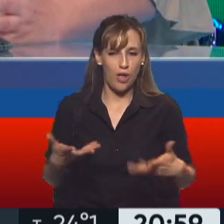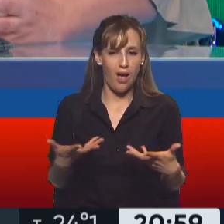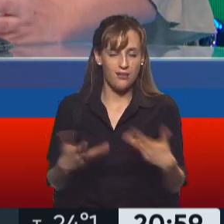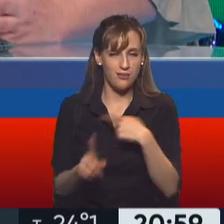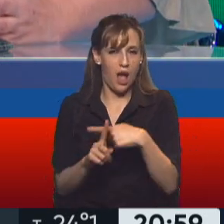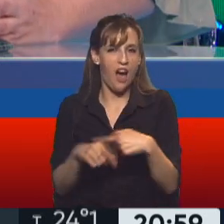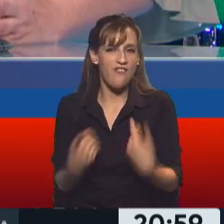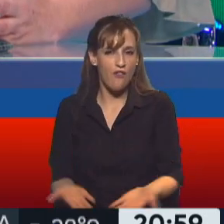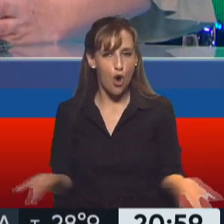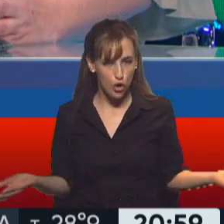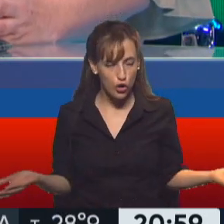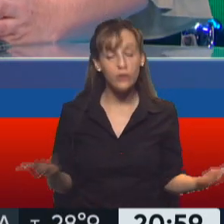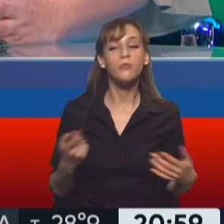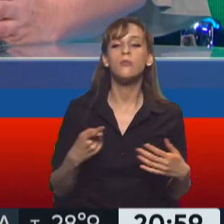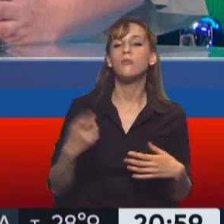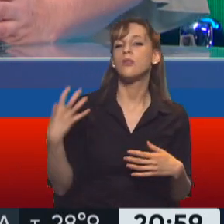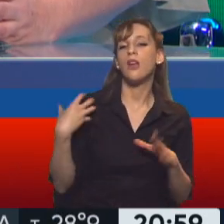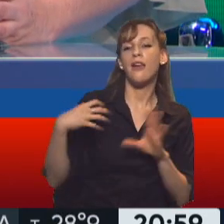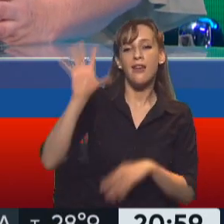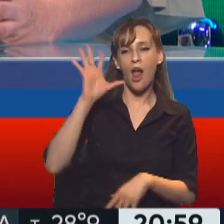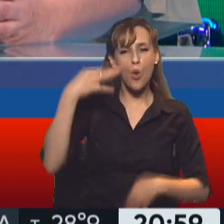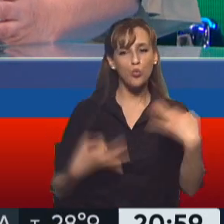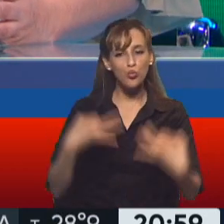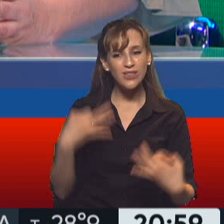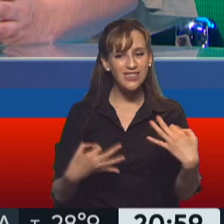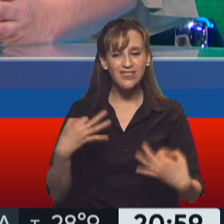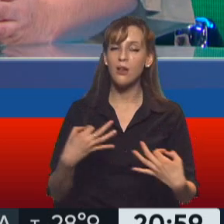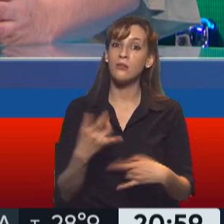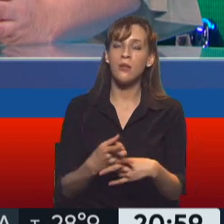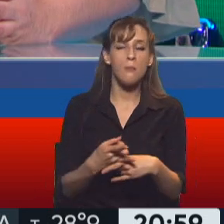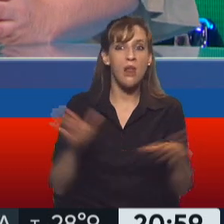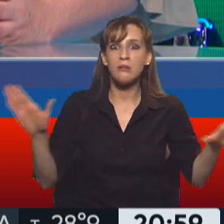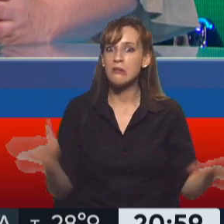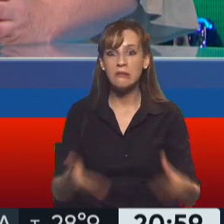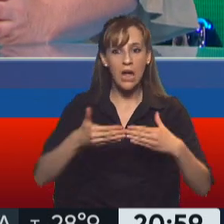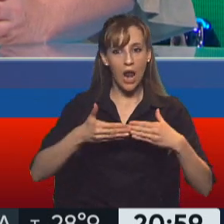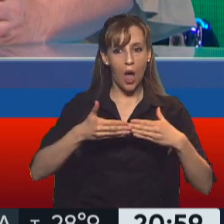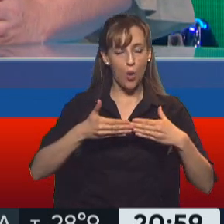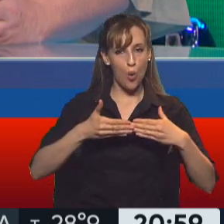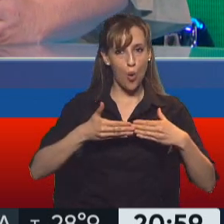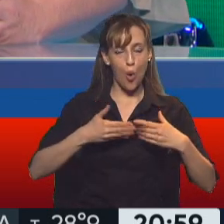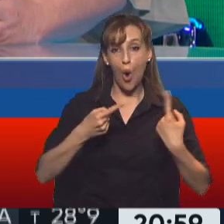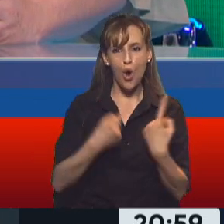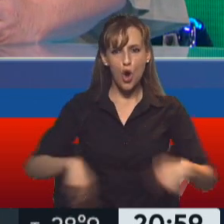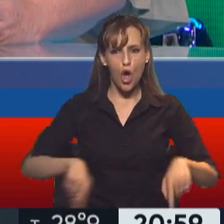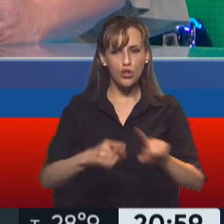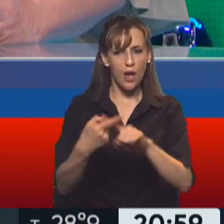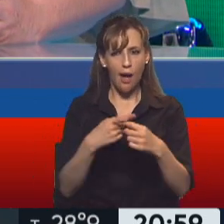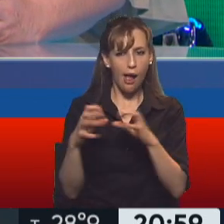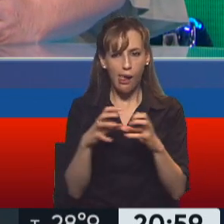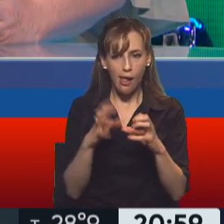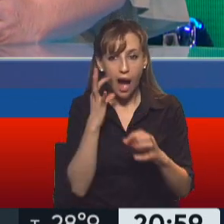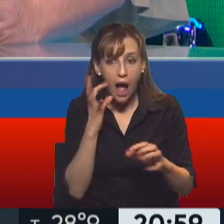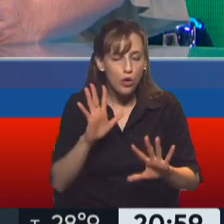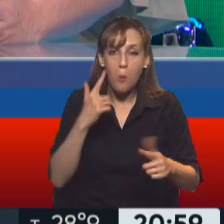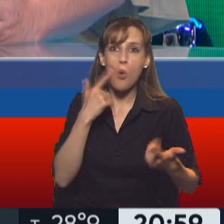la Corte y en general toda la justicia, que suele estar blindada, nunca muestra las fisuras hacia afuera que se vieron la última vez en la elección del